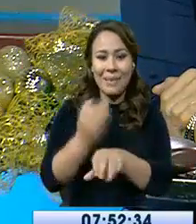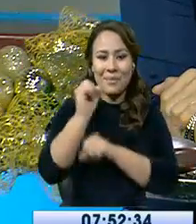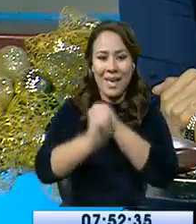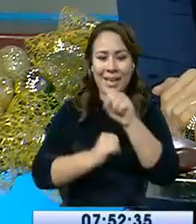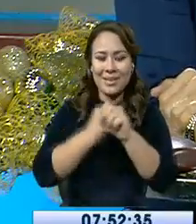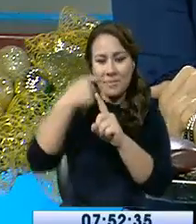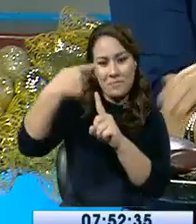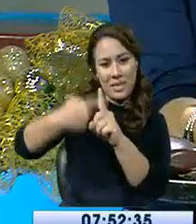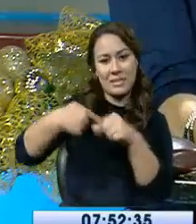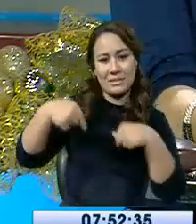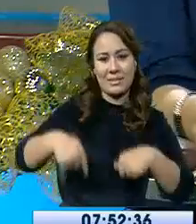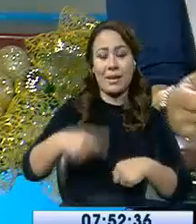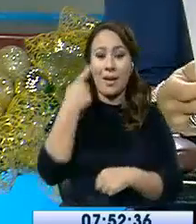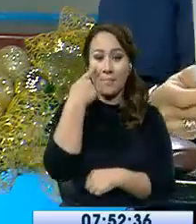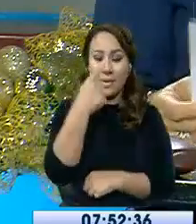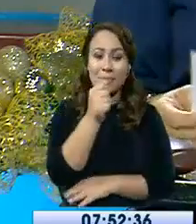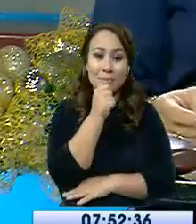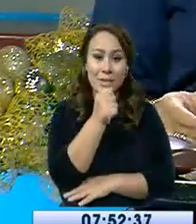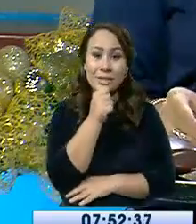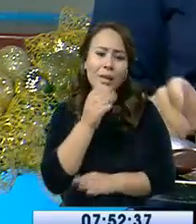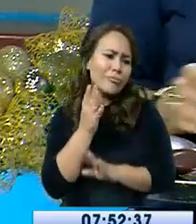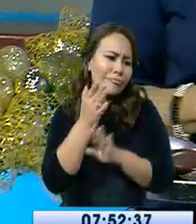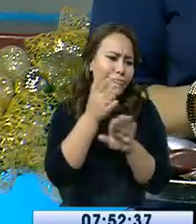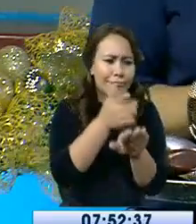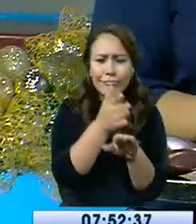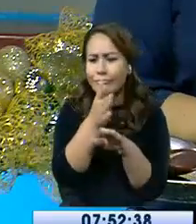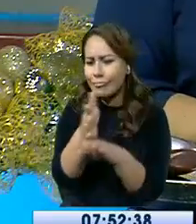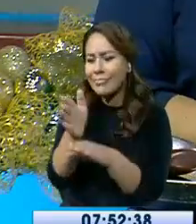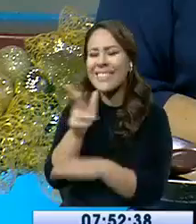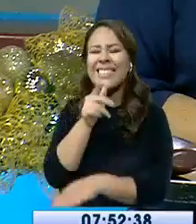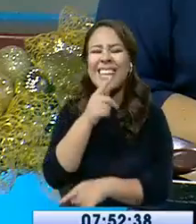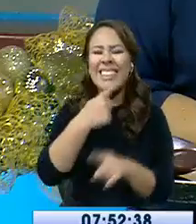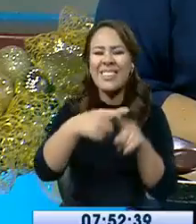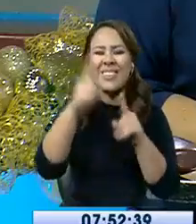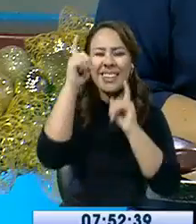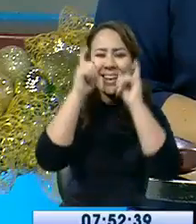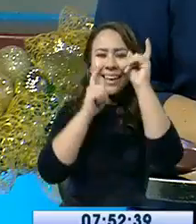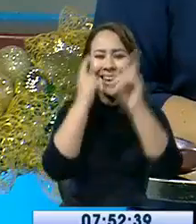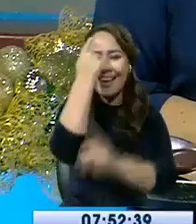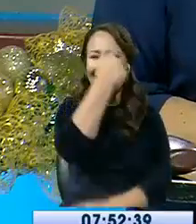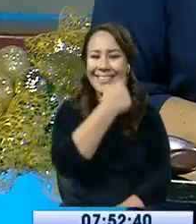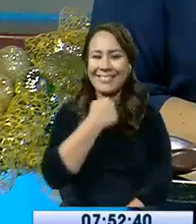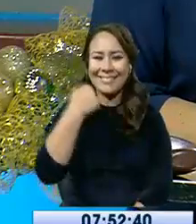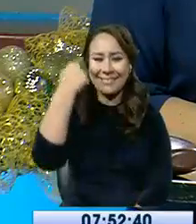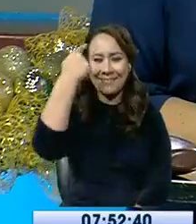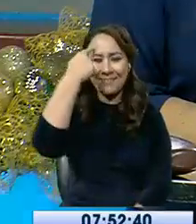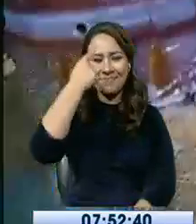año. En la siguiente nota periodística conozcamos de qué personajes se trata.